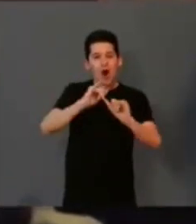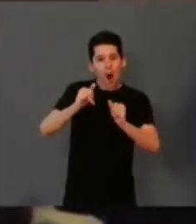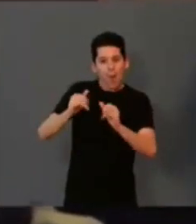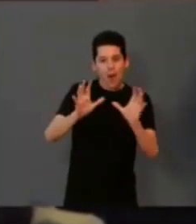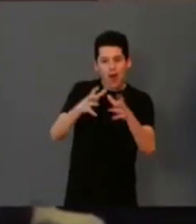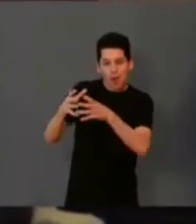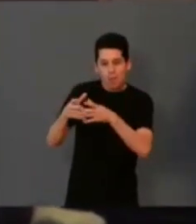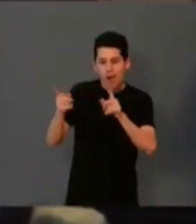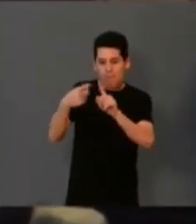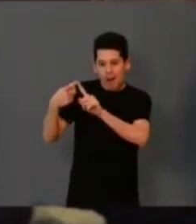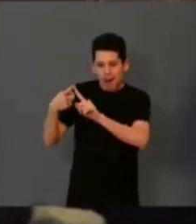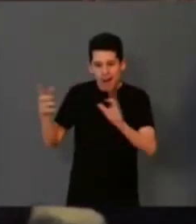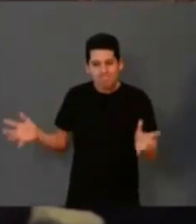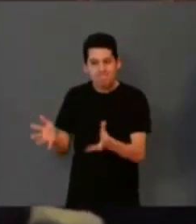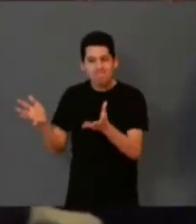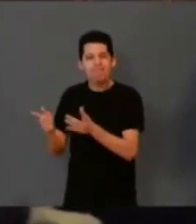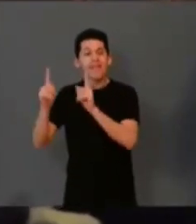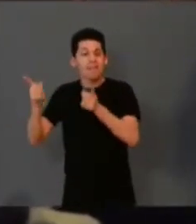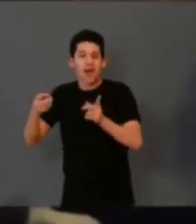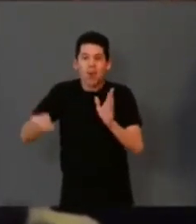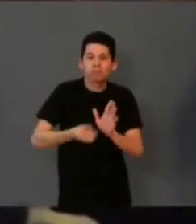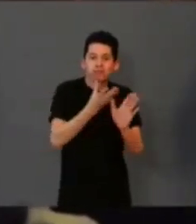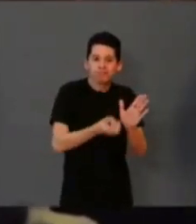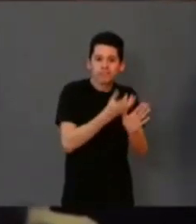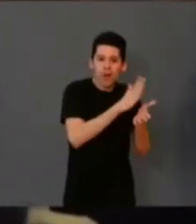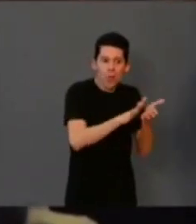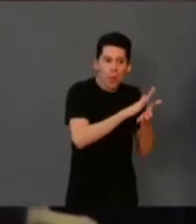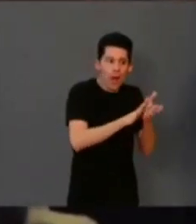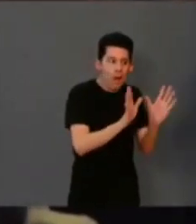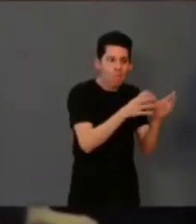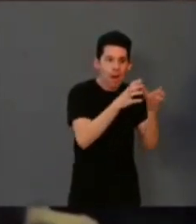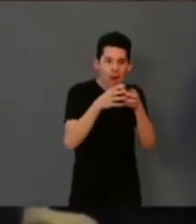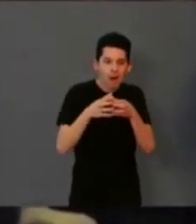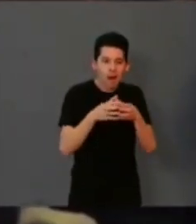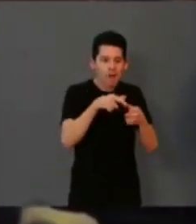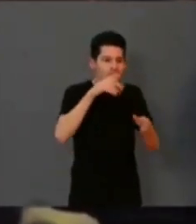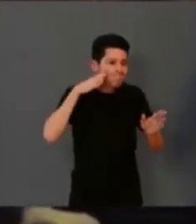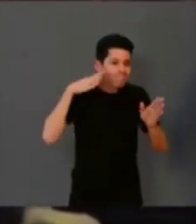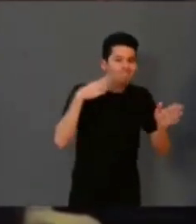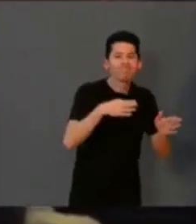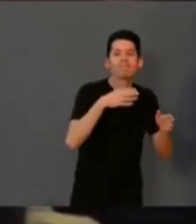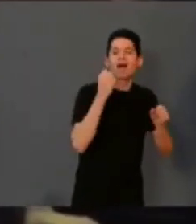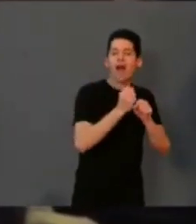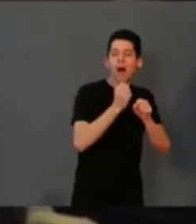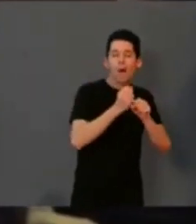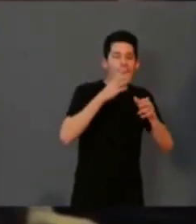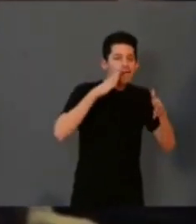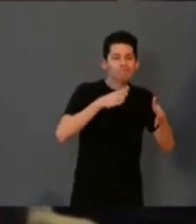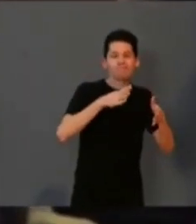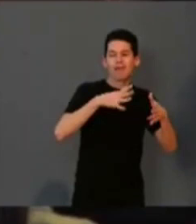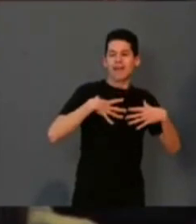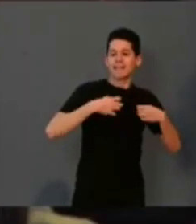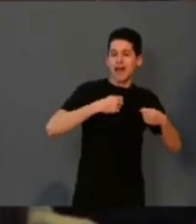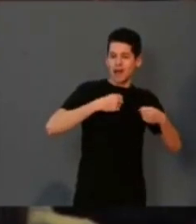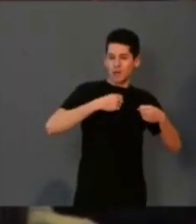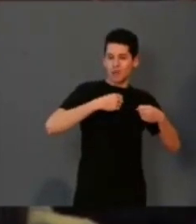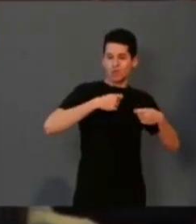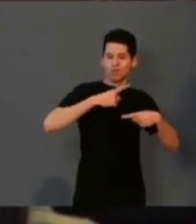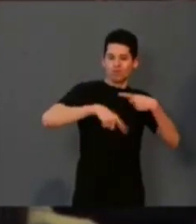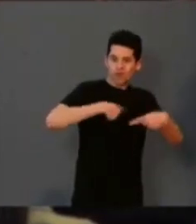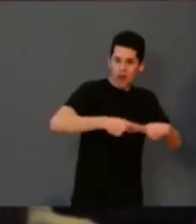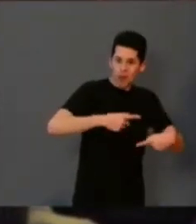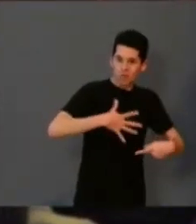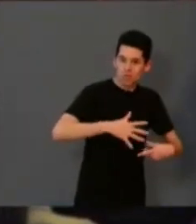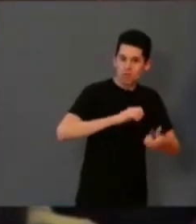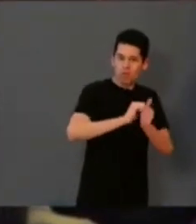como apoyado a la creación de nuevas redes que trabajan por la mejora de la educación sexual integral y Déjenme nombrar porque nos